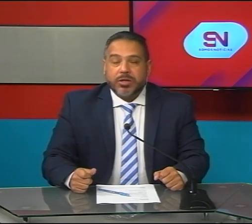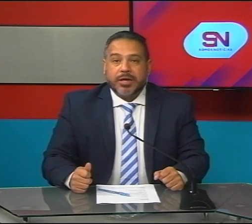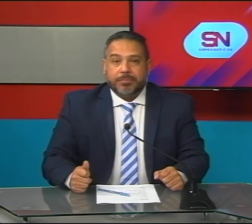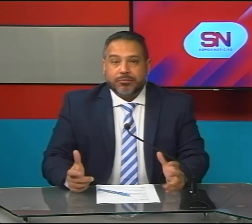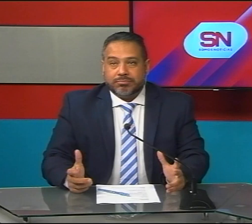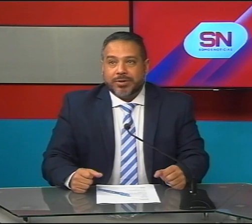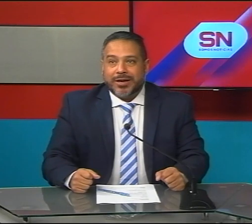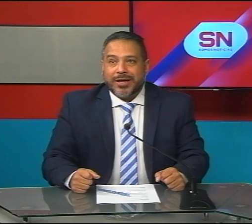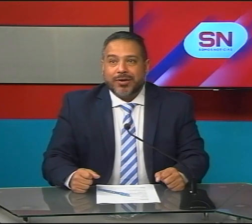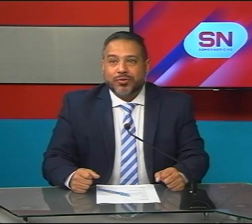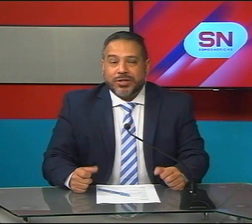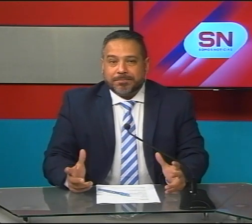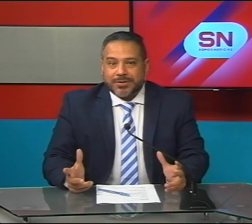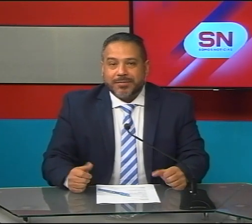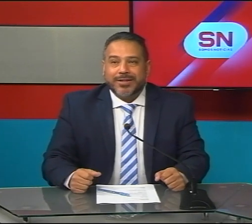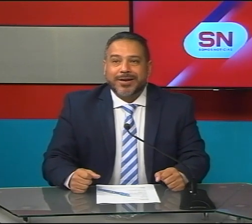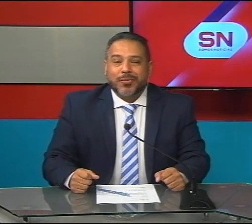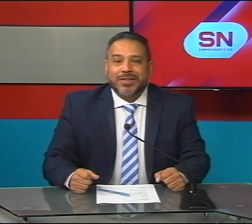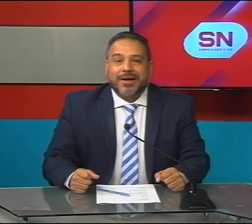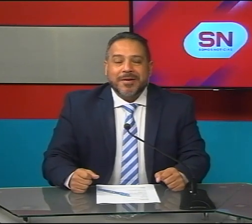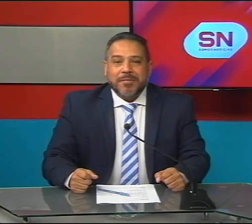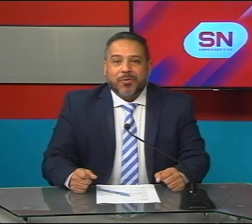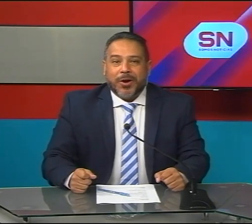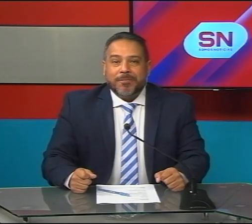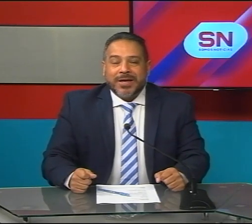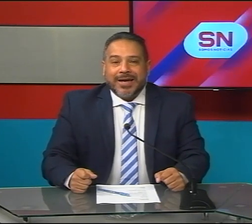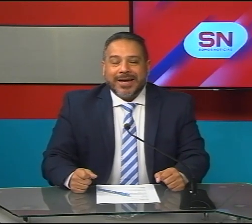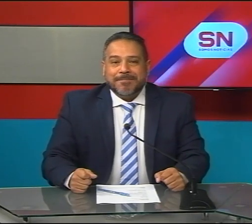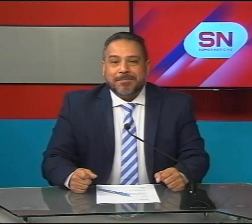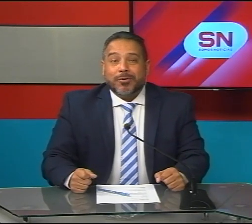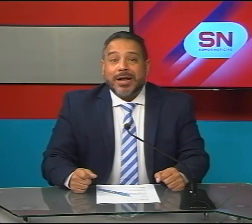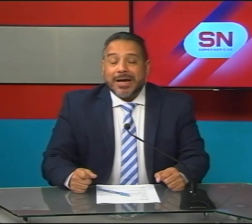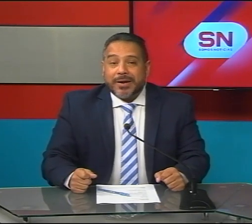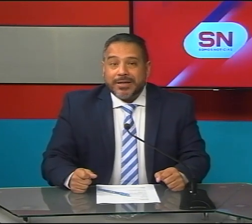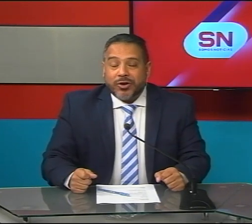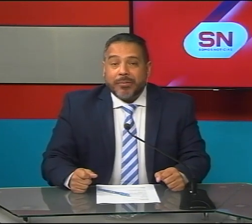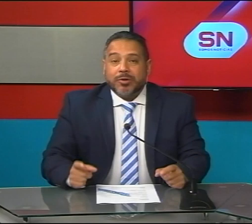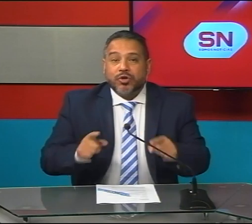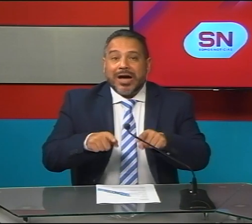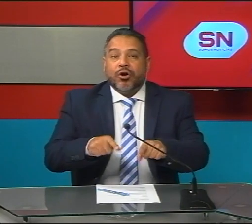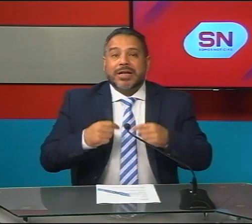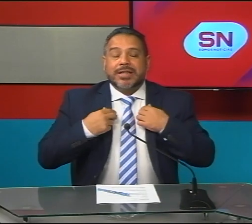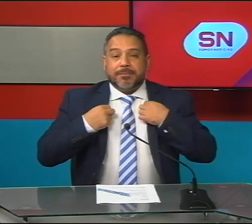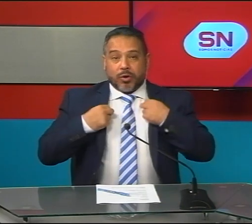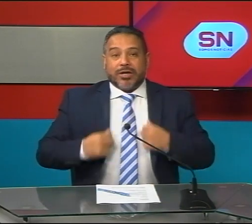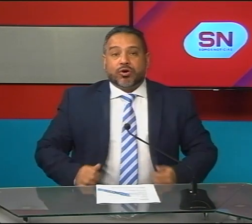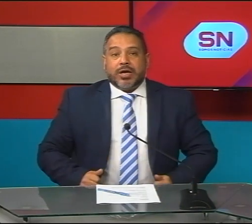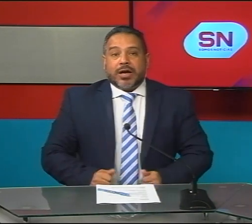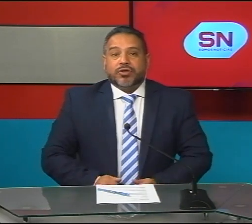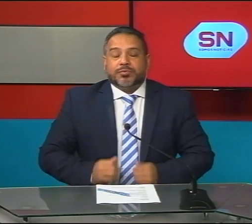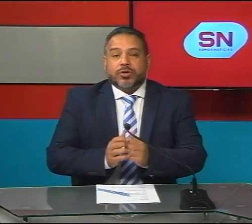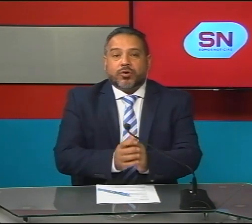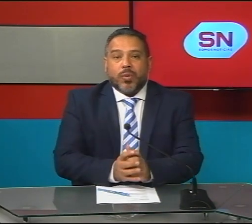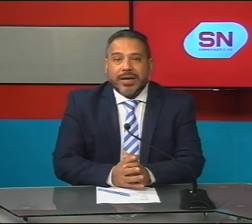Vamos a tener que pedirle ahí algunos tips a tener en cuenta. Bueno, vamos a la cámara de exteriores a ver cómo está ahora el tiempo en la